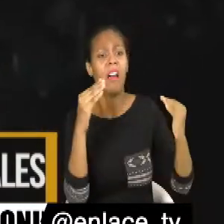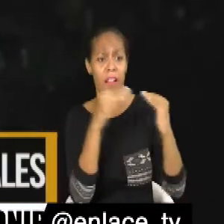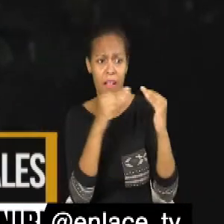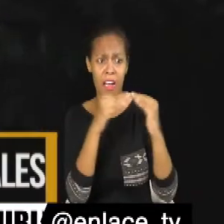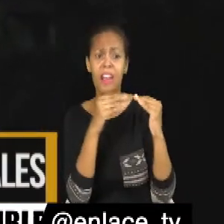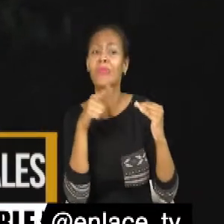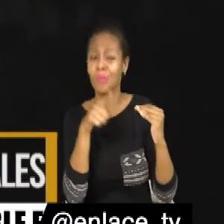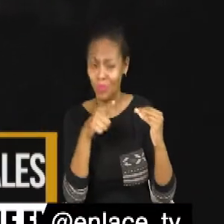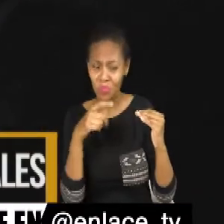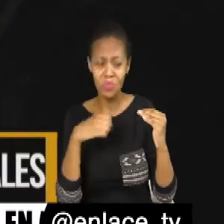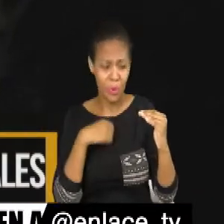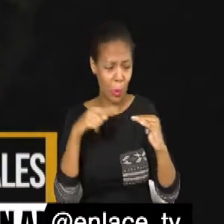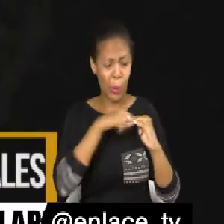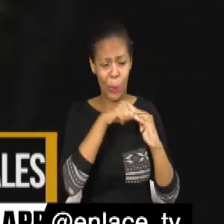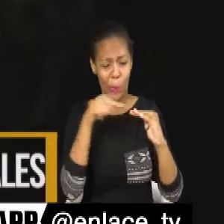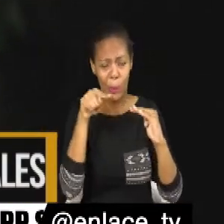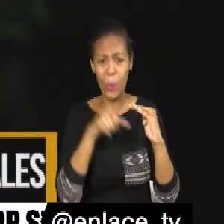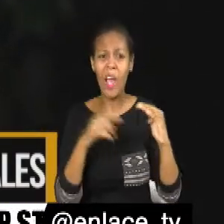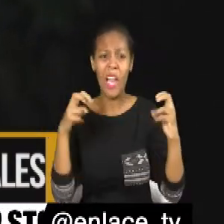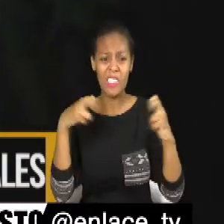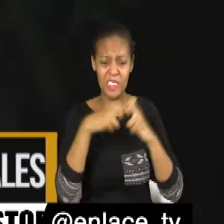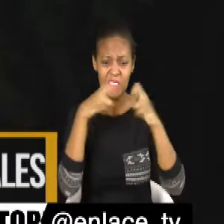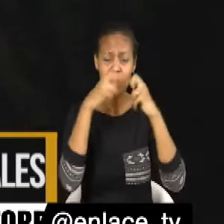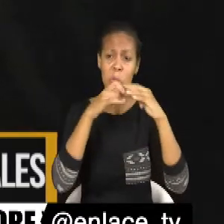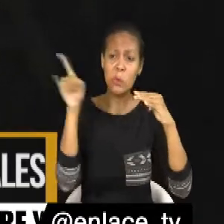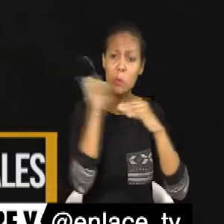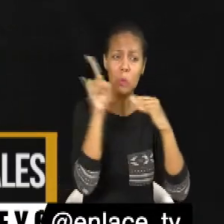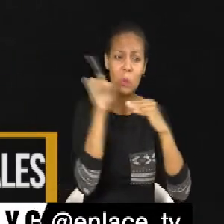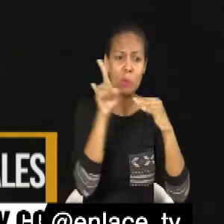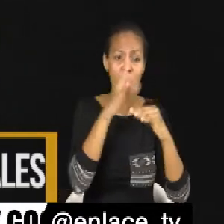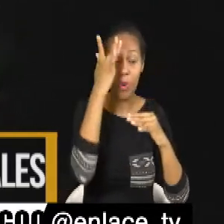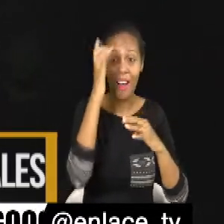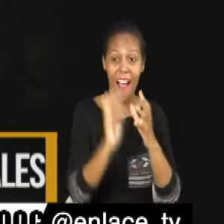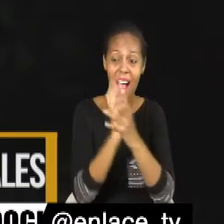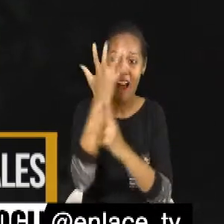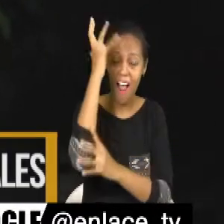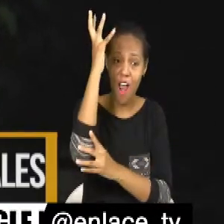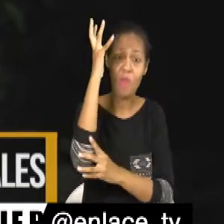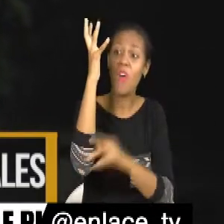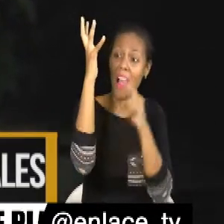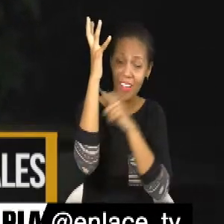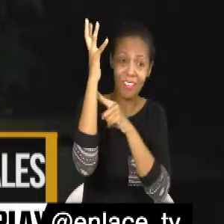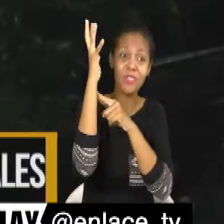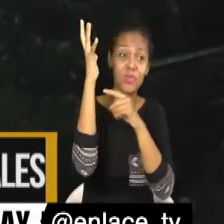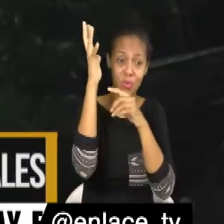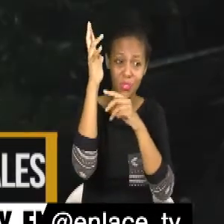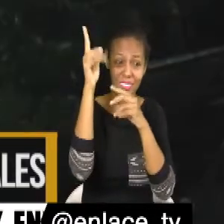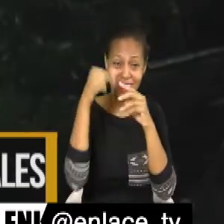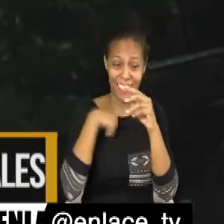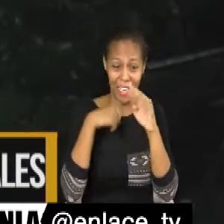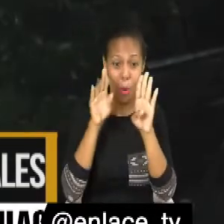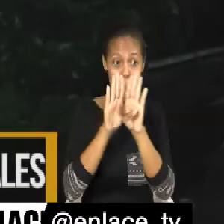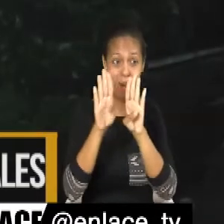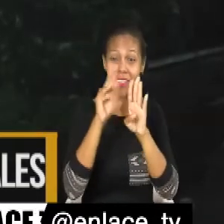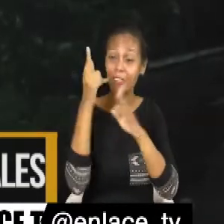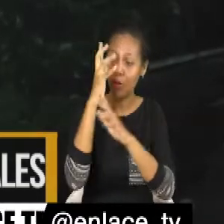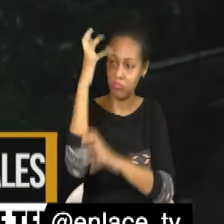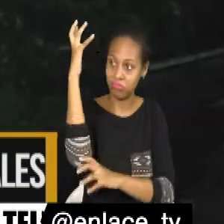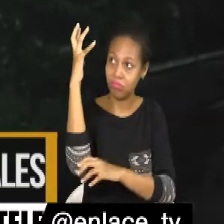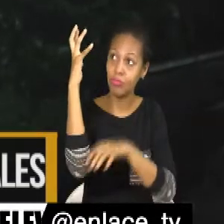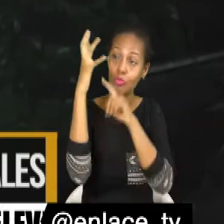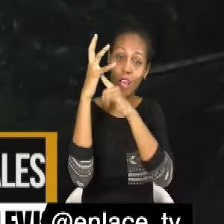está electrizada porque este árbol, que al parecer conduce la corriente, toca con las cuerdas de alta tensión. Que el